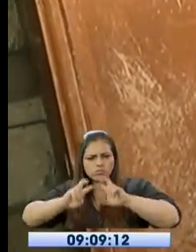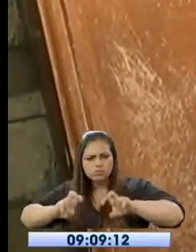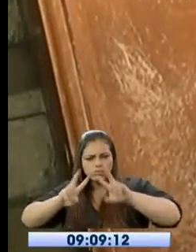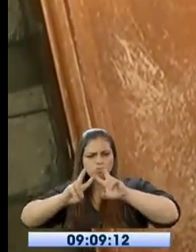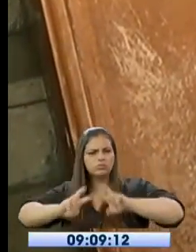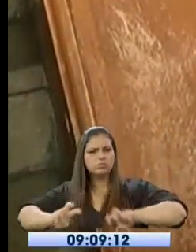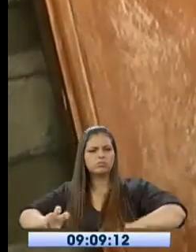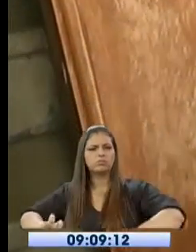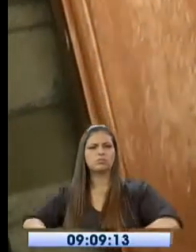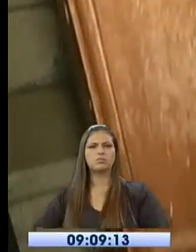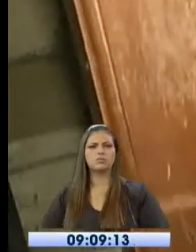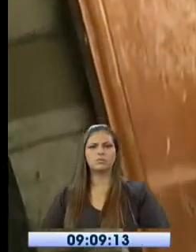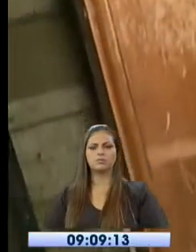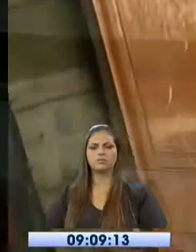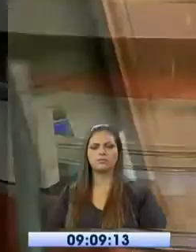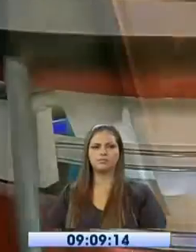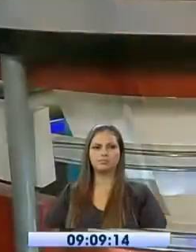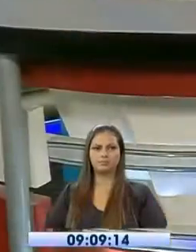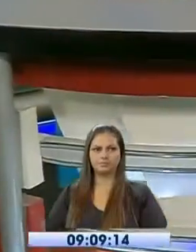Informó Jorge Salazar.